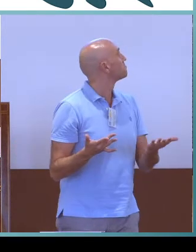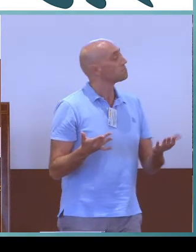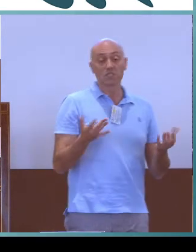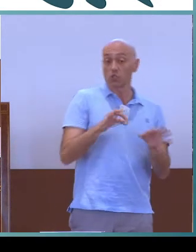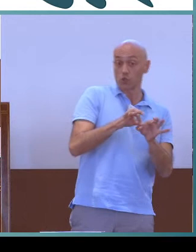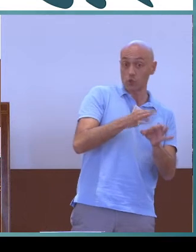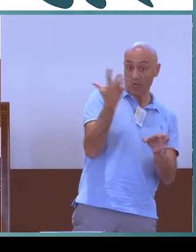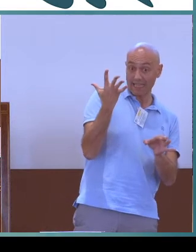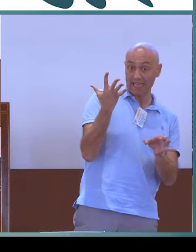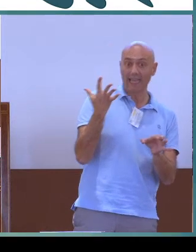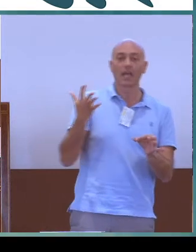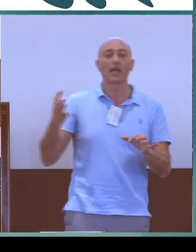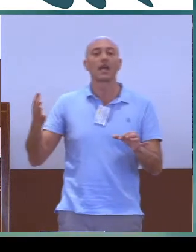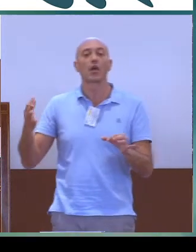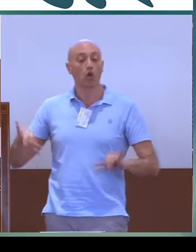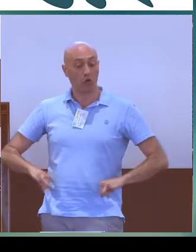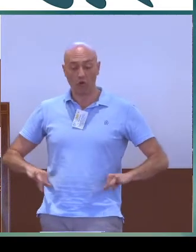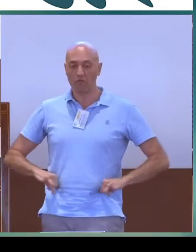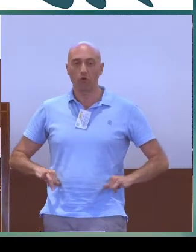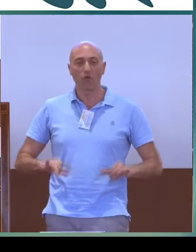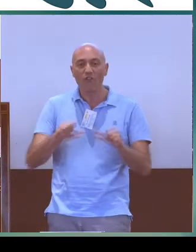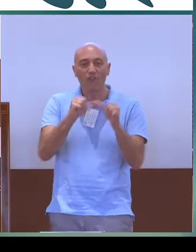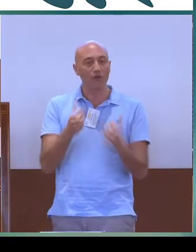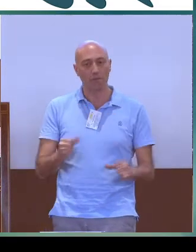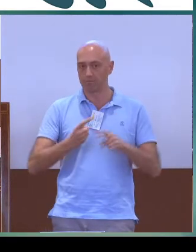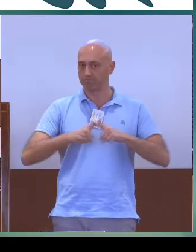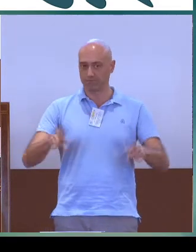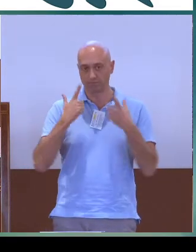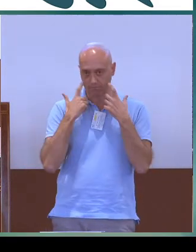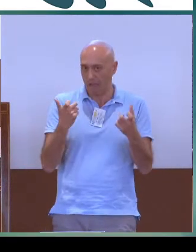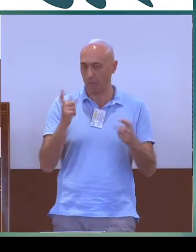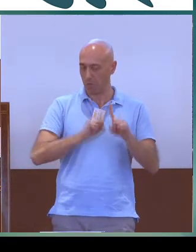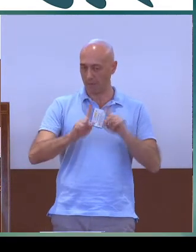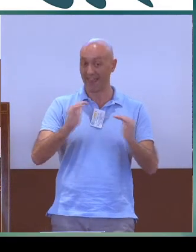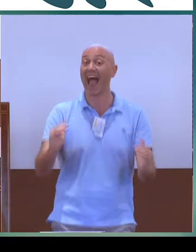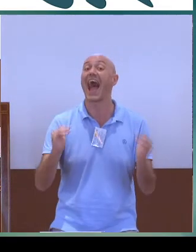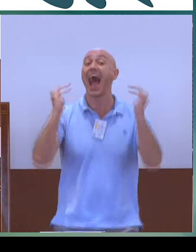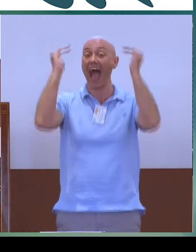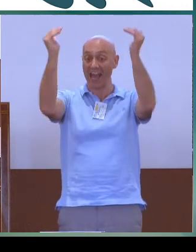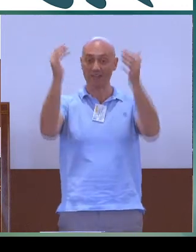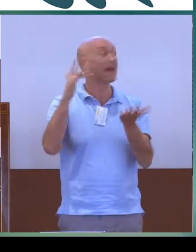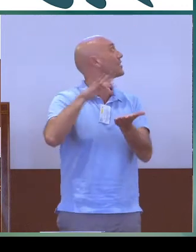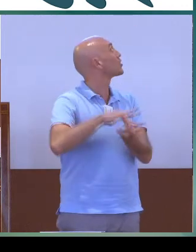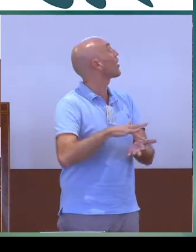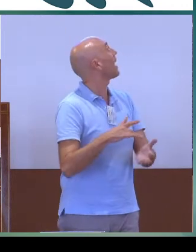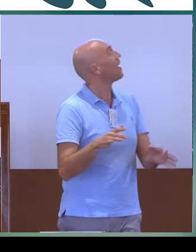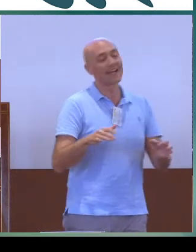lengua de signos estaría influenciando sin que lo supiera, pues tardaría un poco más.